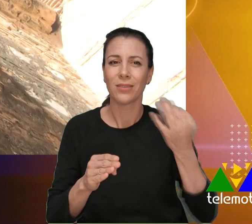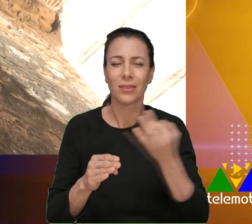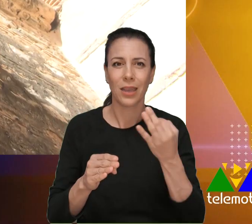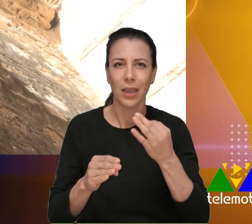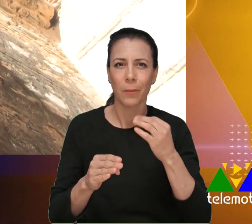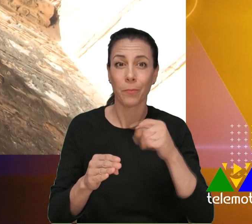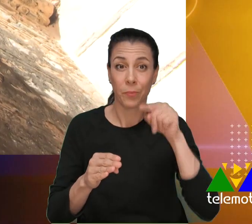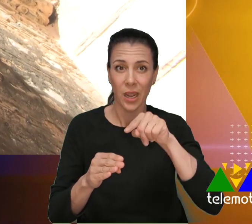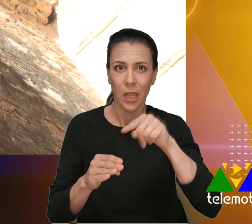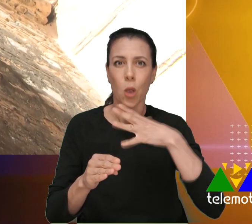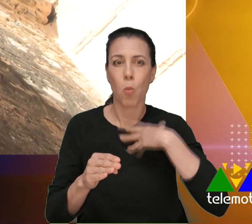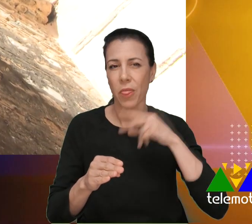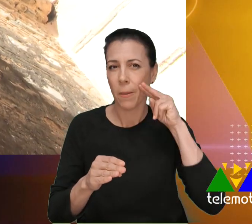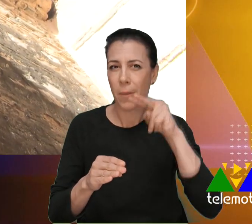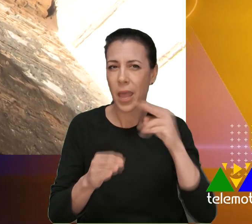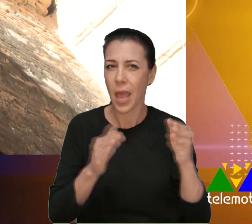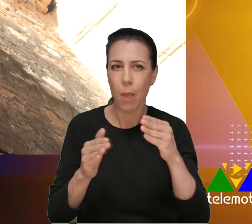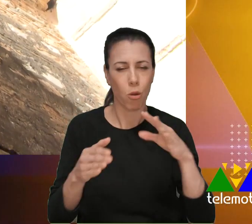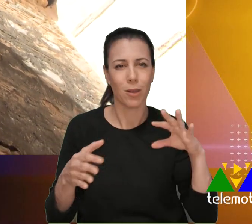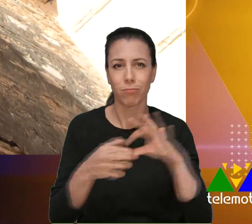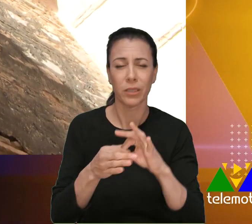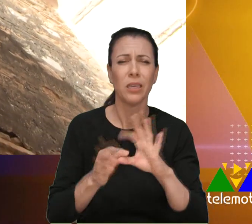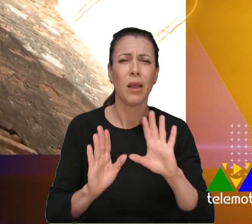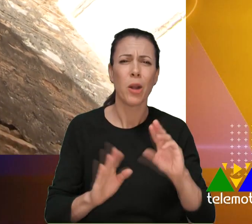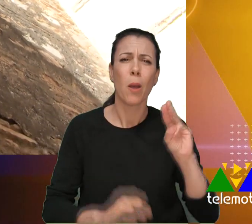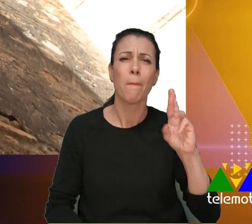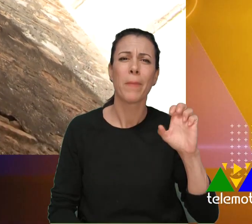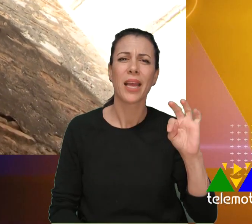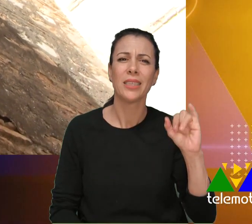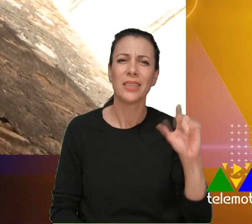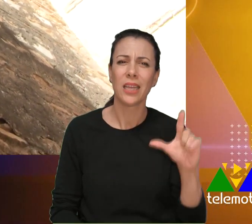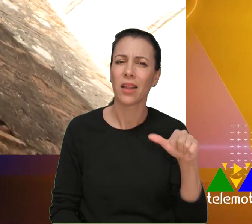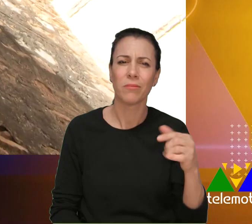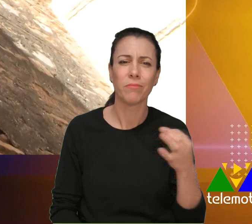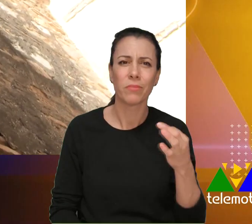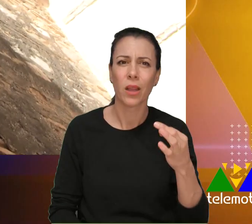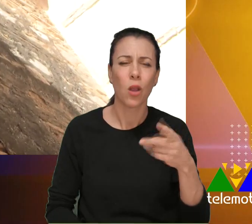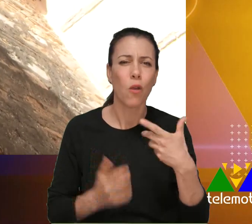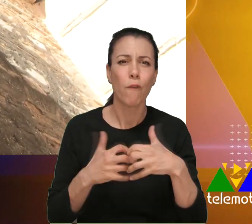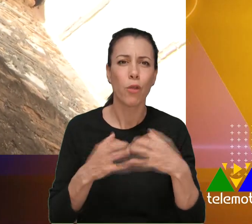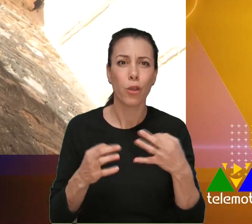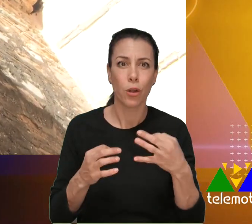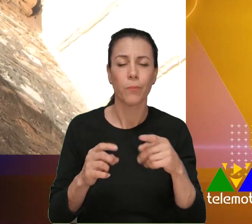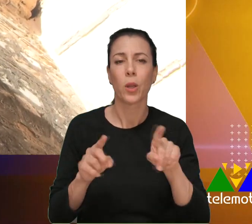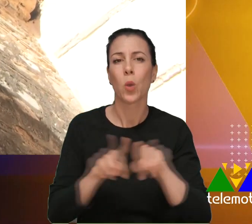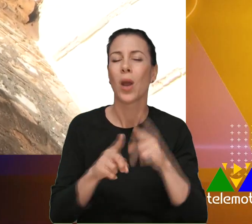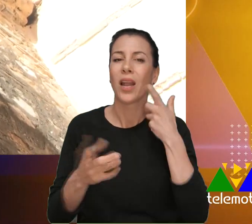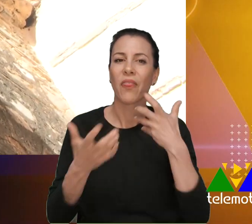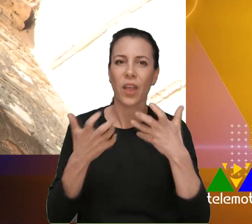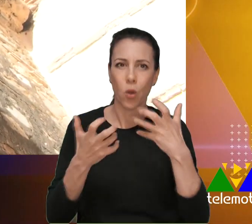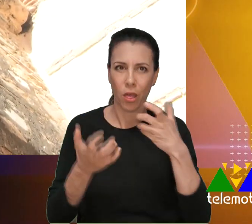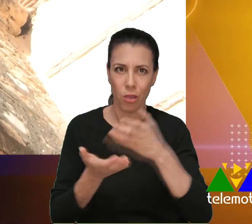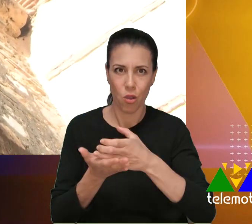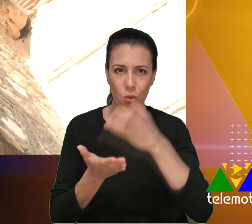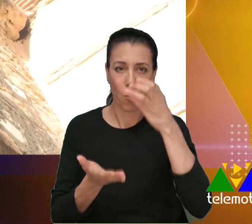que mirara a esta época. ¿El pretil, cuál es la función? El muro, ese muro de piedra, un poco de decoración